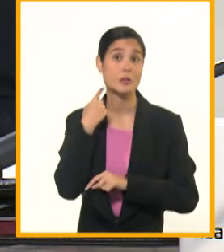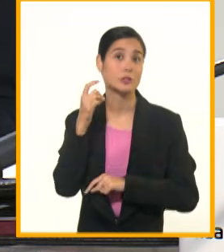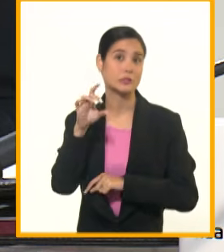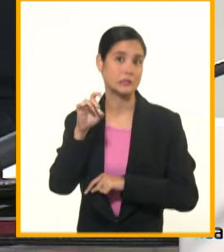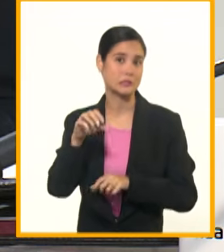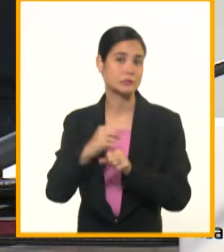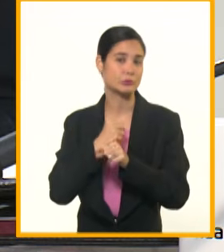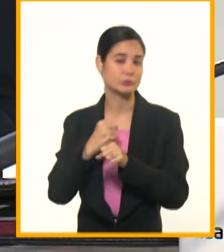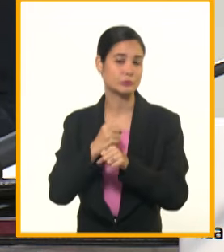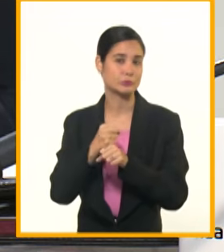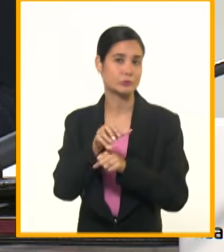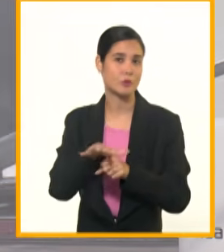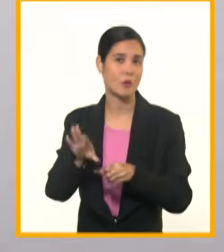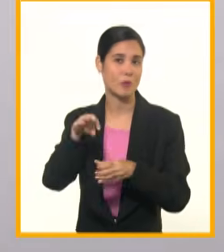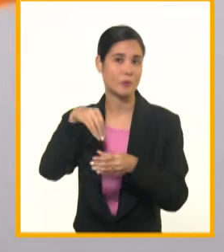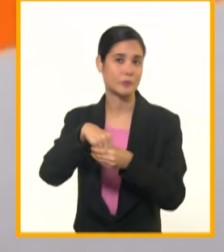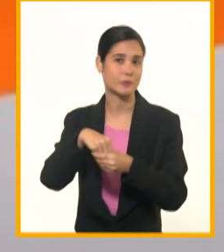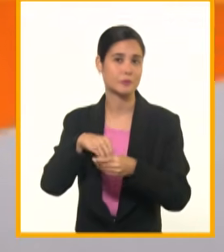de sus pueblos.